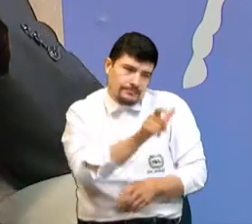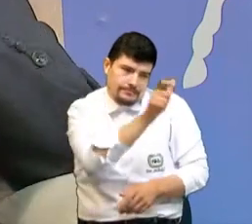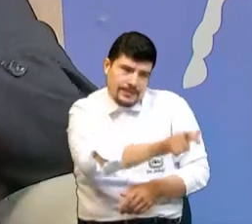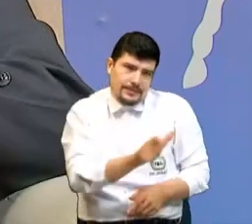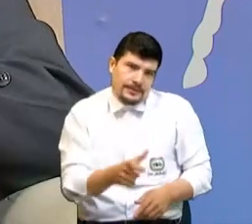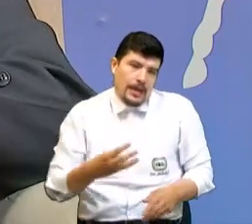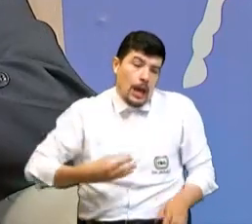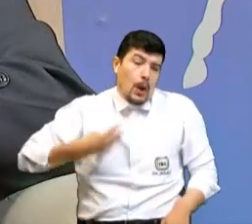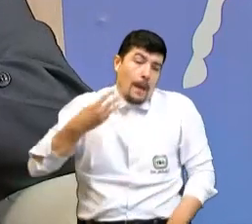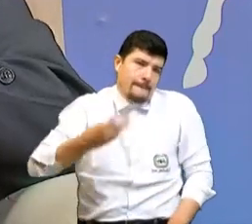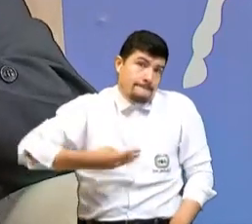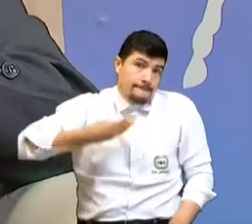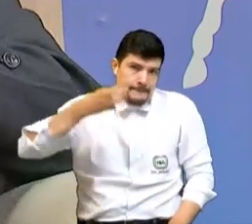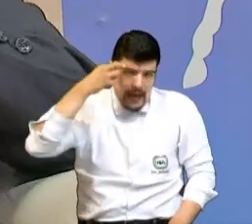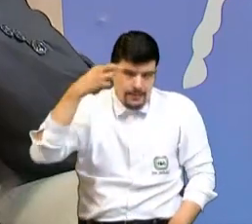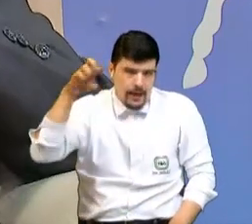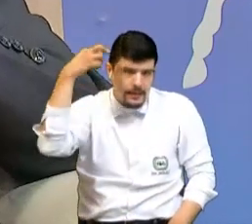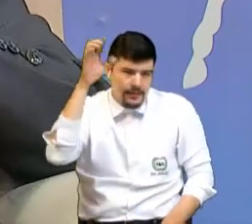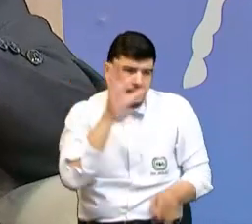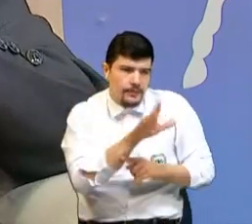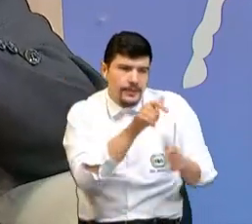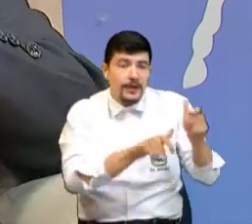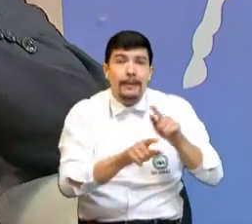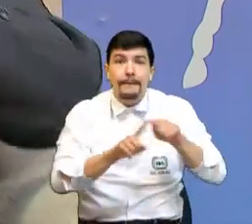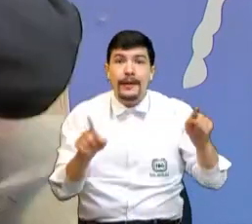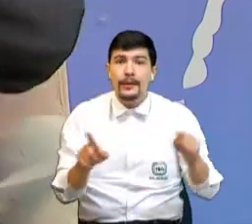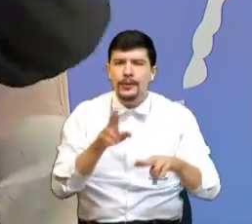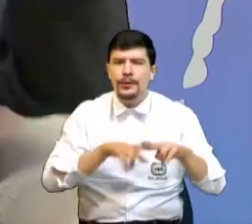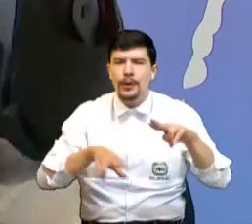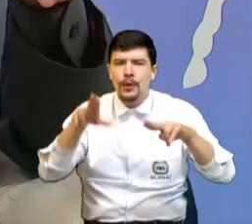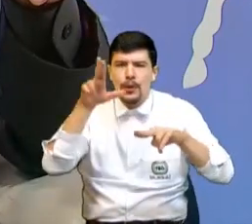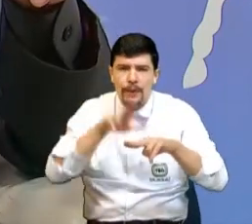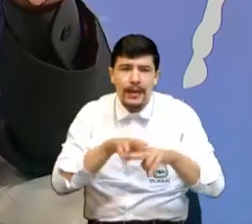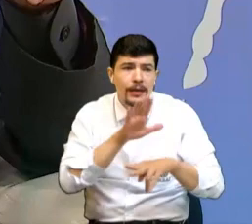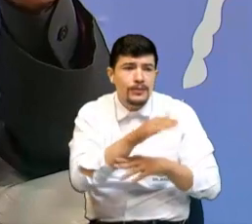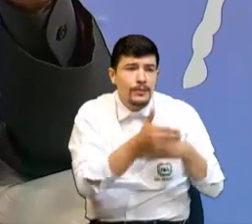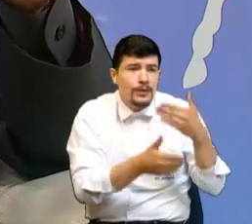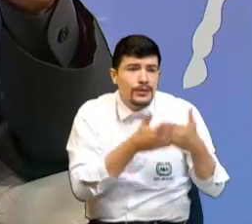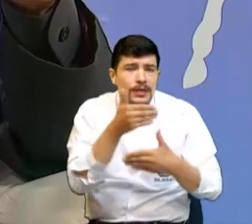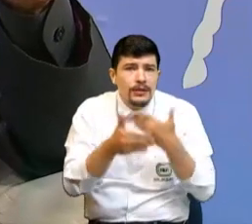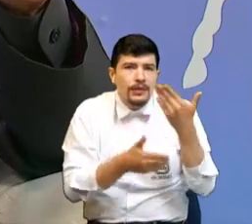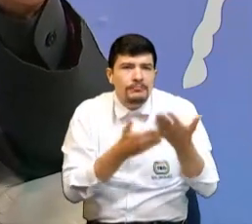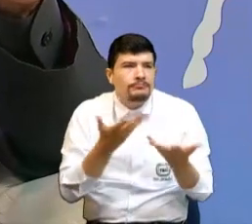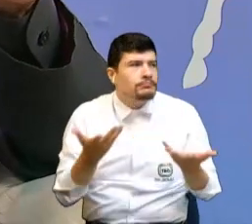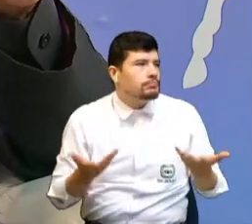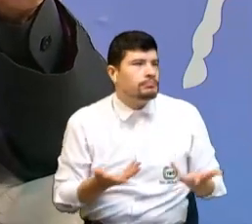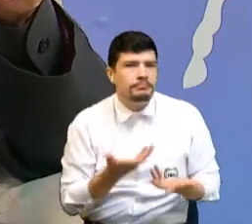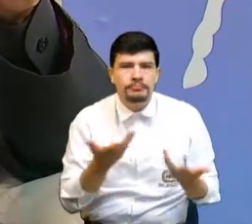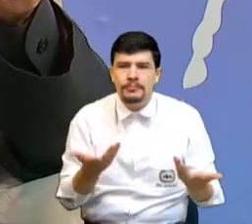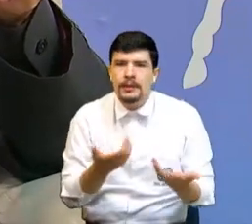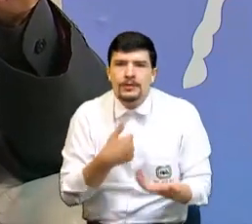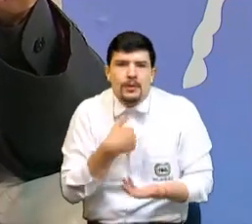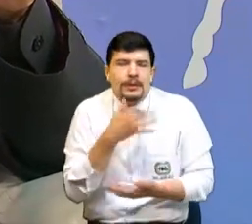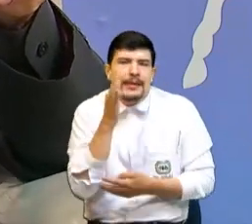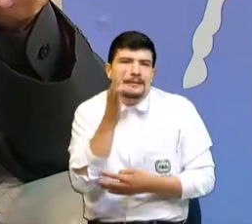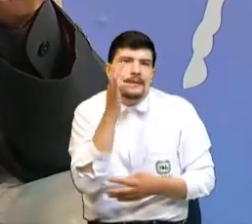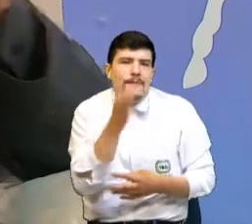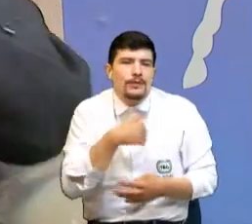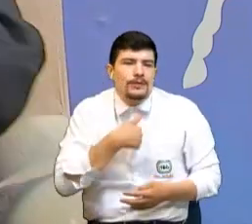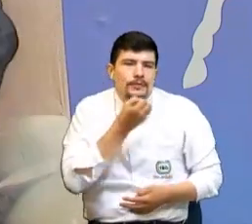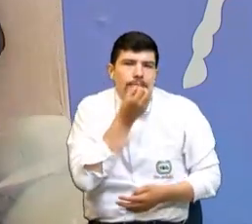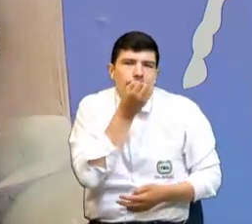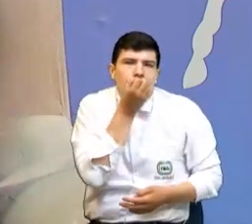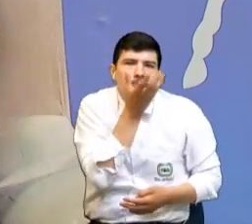competencia de esas personas. Pero normalmente, entonces, al proceso se llega es con qué, con la versión